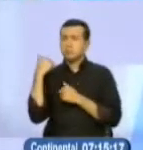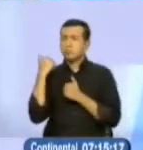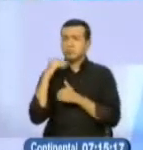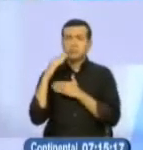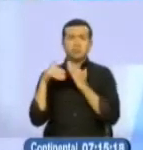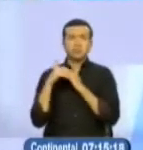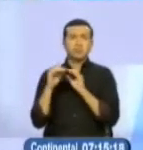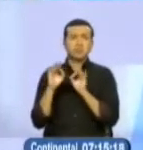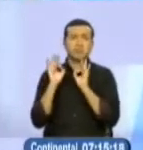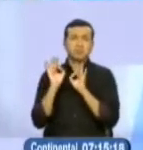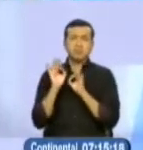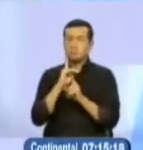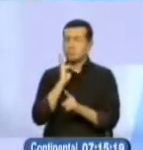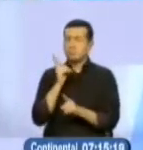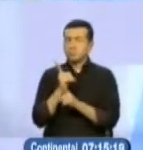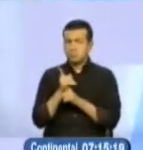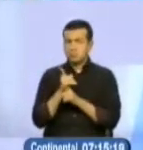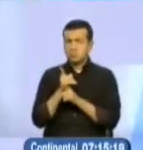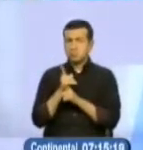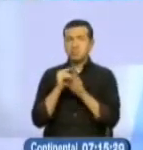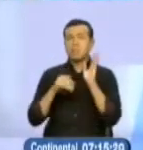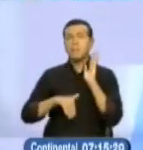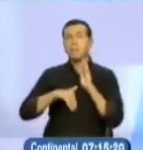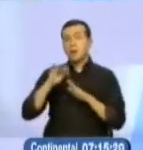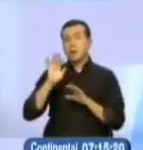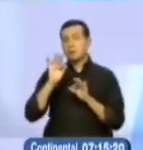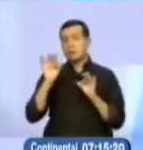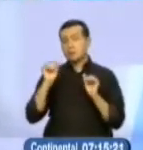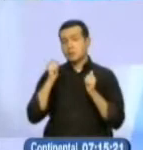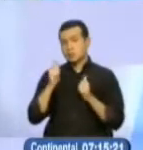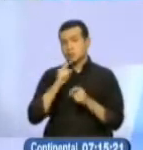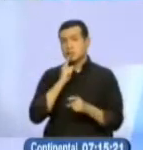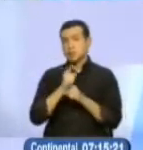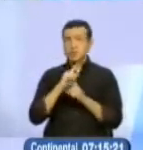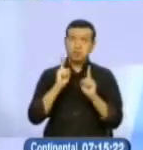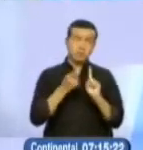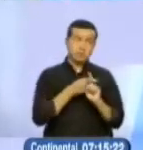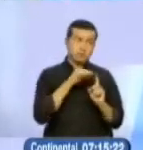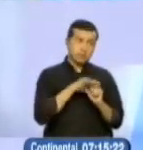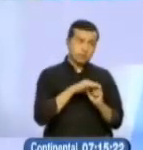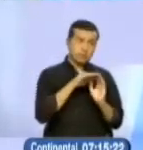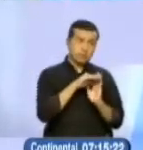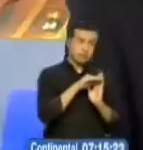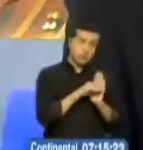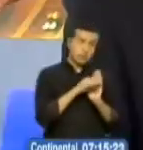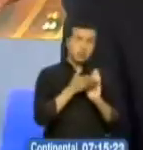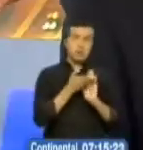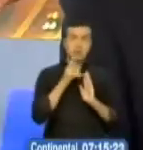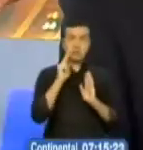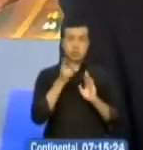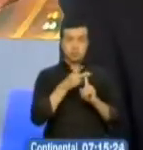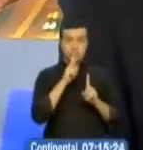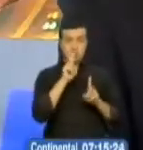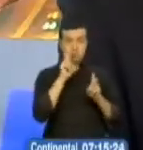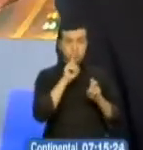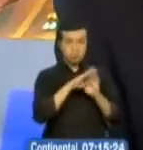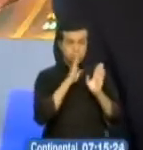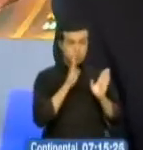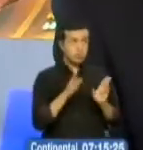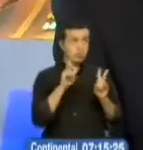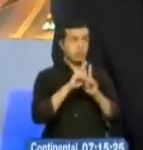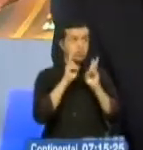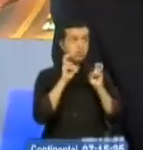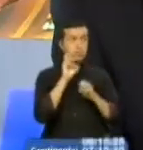tareas de una manera mucho más eficiente que en la primera vuelta eso en relación a las mesas y en